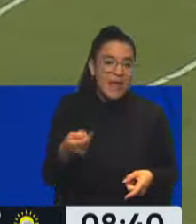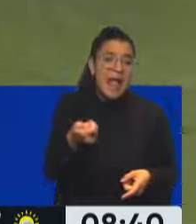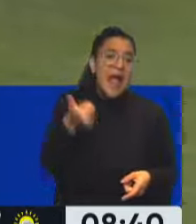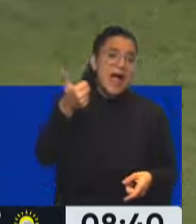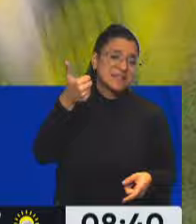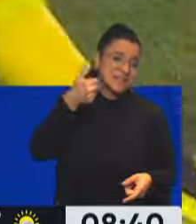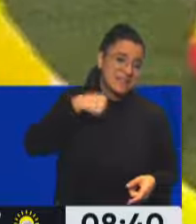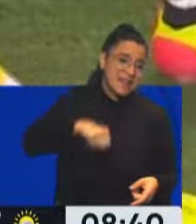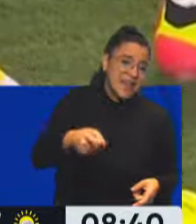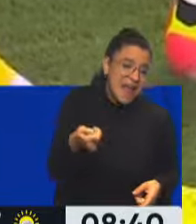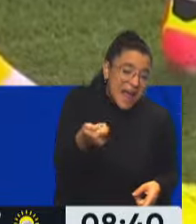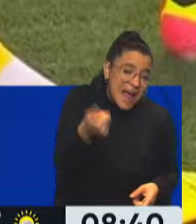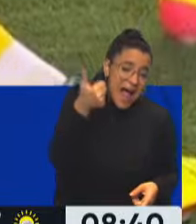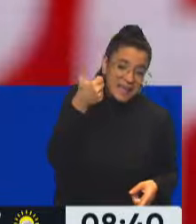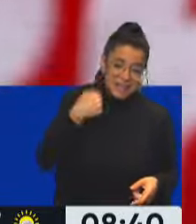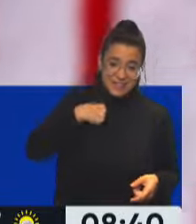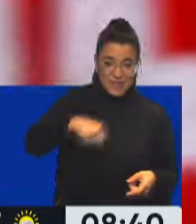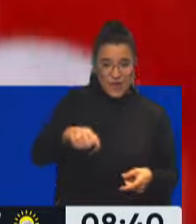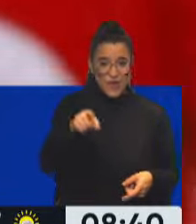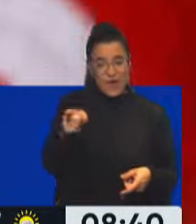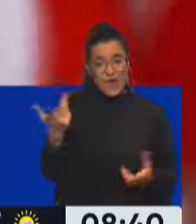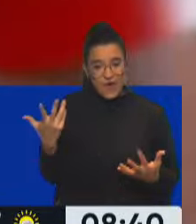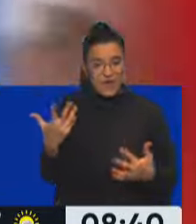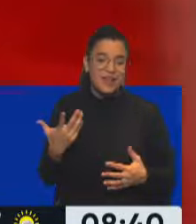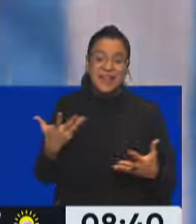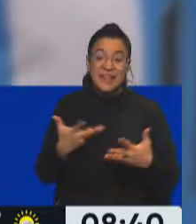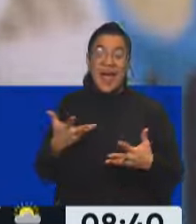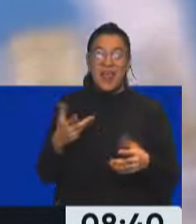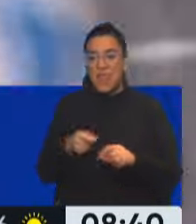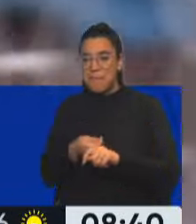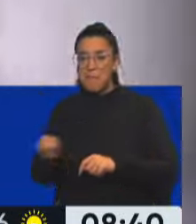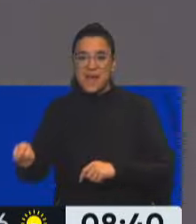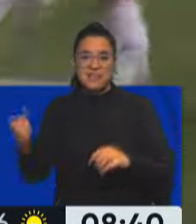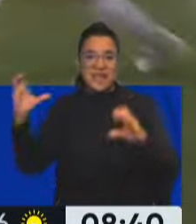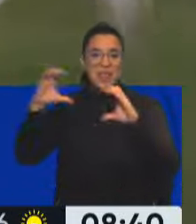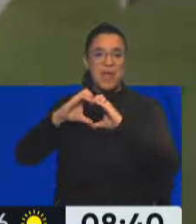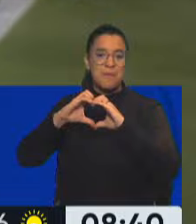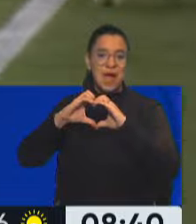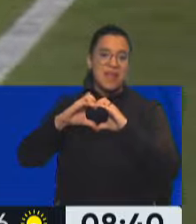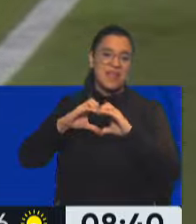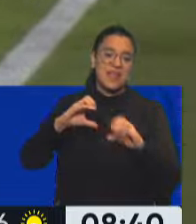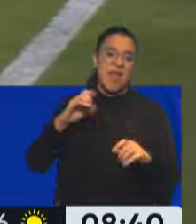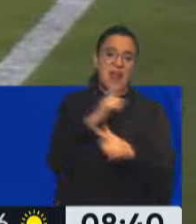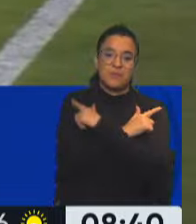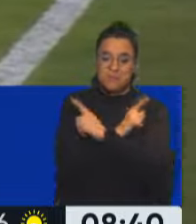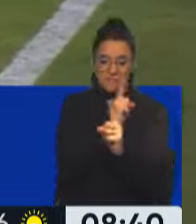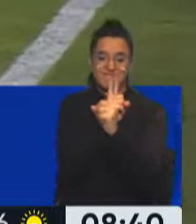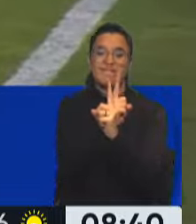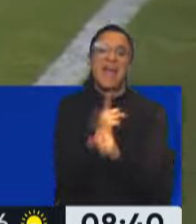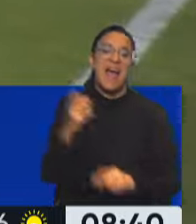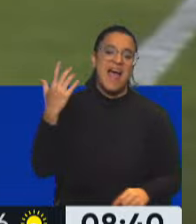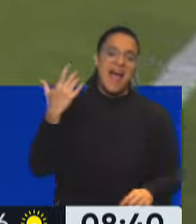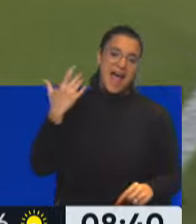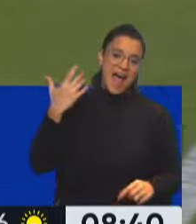¿no? Termina siendo la segunda conquista. Un poquito tarde el pase de Di María y Lautaro quedó enfrentado mano a mano con el arquero, la